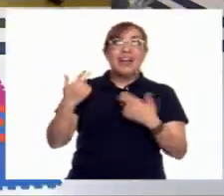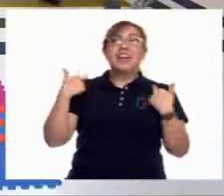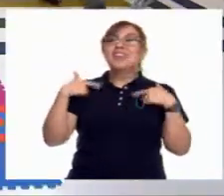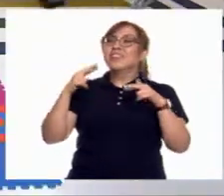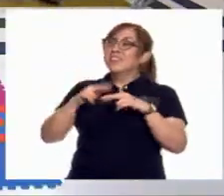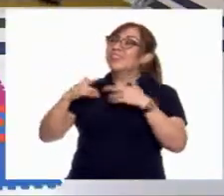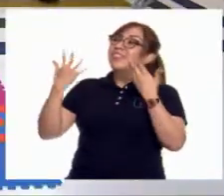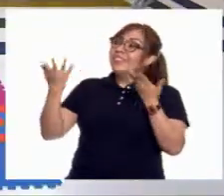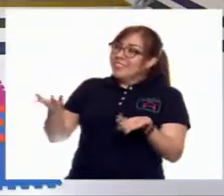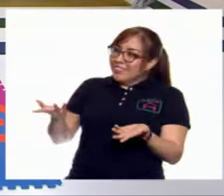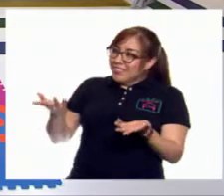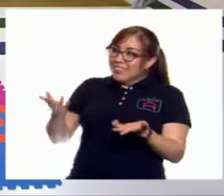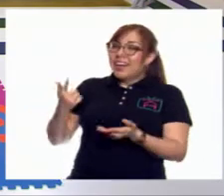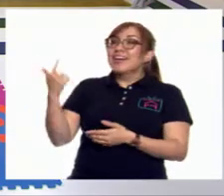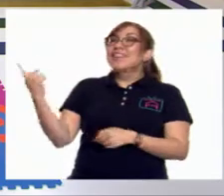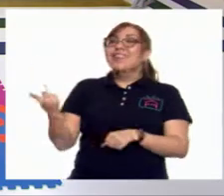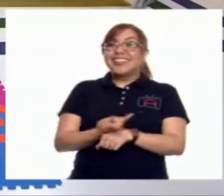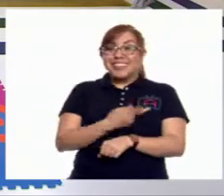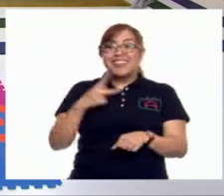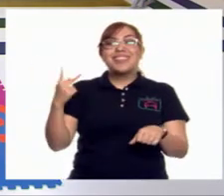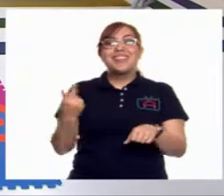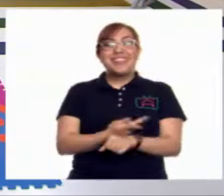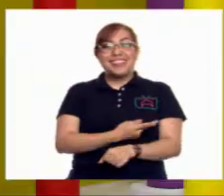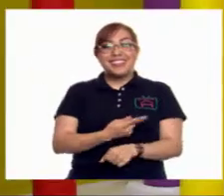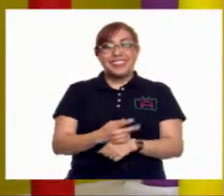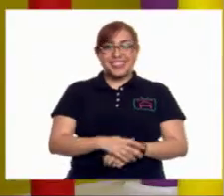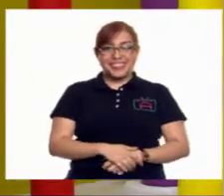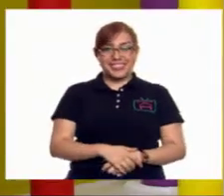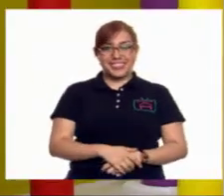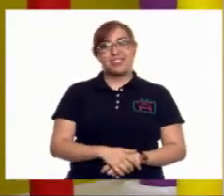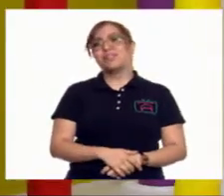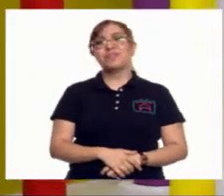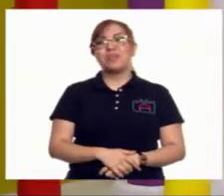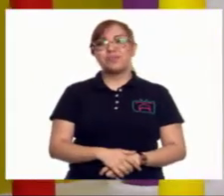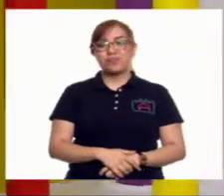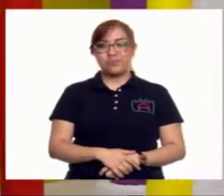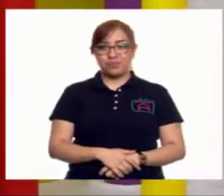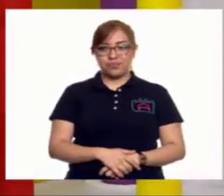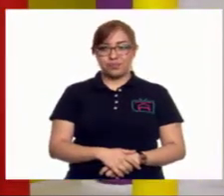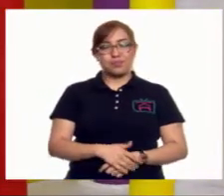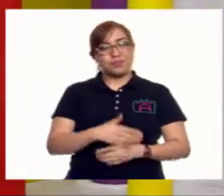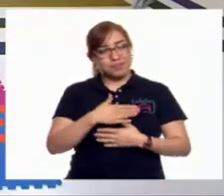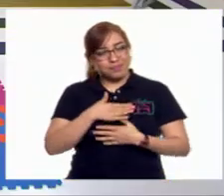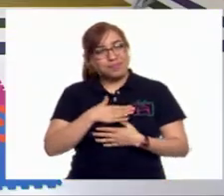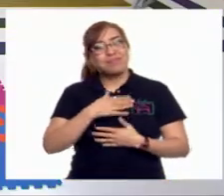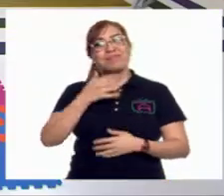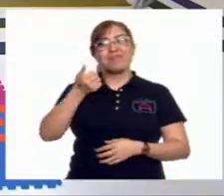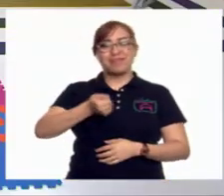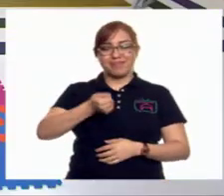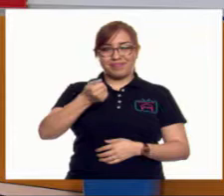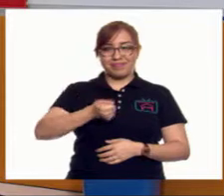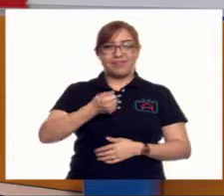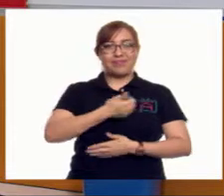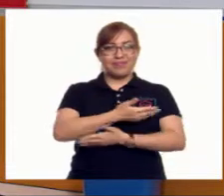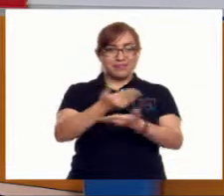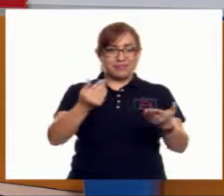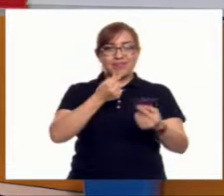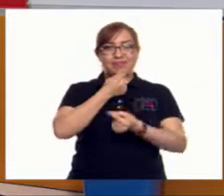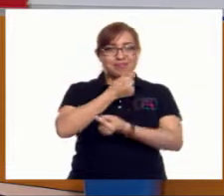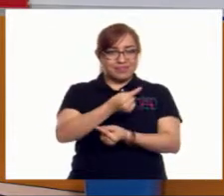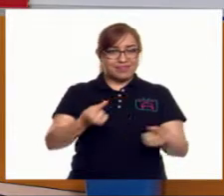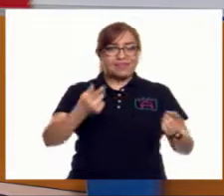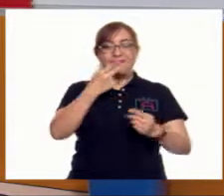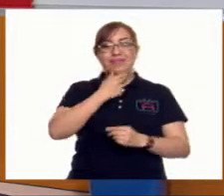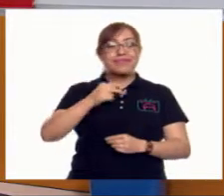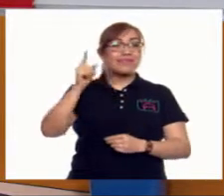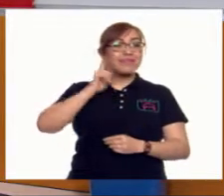hubo? ¿Qué hubo? ¿Qué hubo? ¿Qué hubo? ¿Qué hubo? ¿Qué hubo? ¿Qué hubo? Hola, ¿cuándo? Oscar. Te saludo de corazón. Saludo a mis niñas y a mis niños